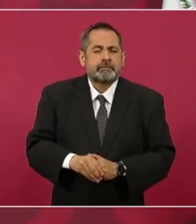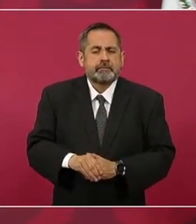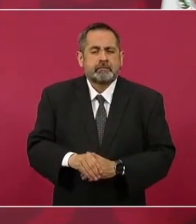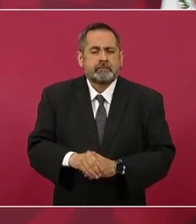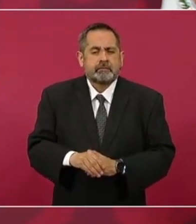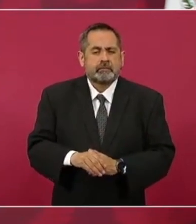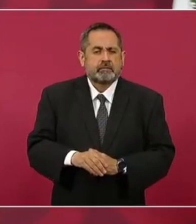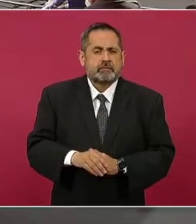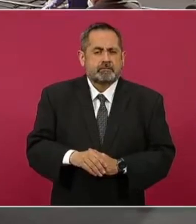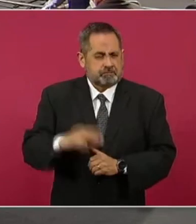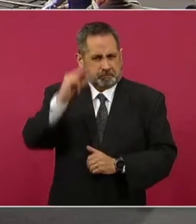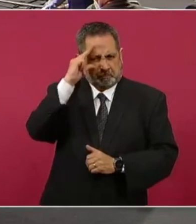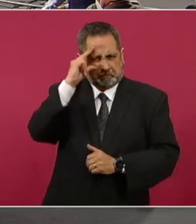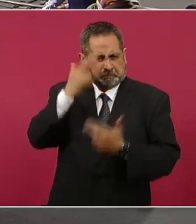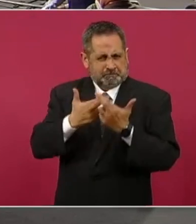muy